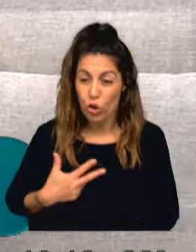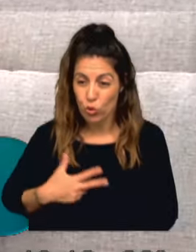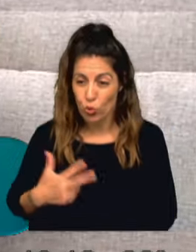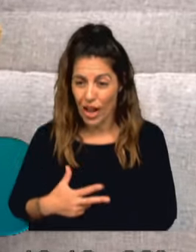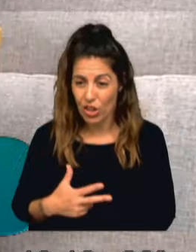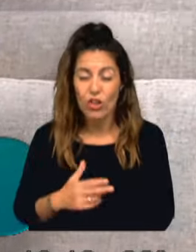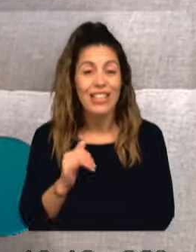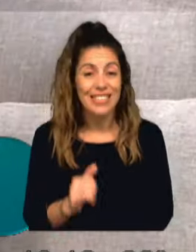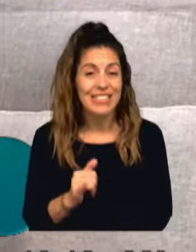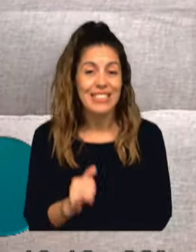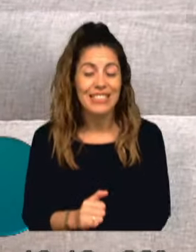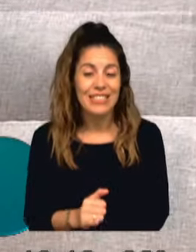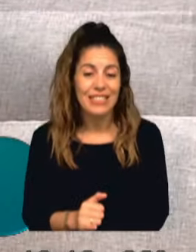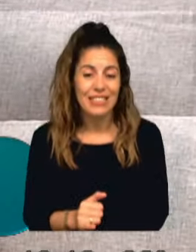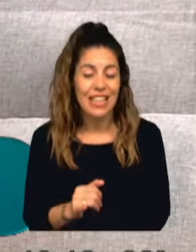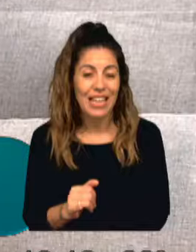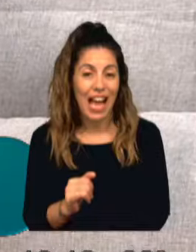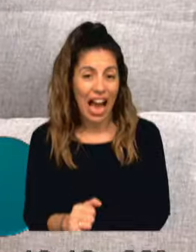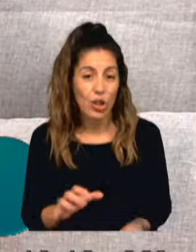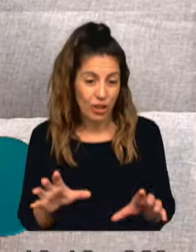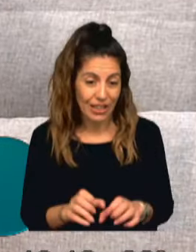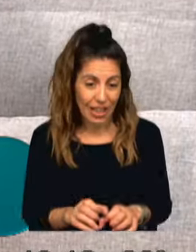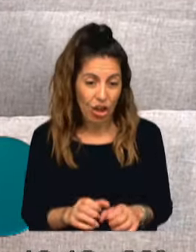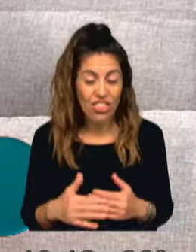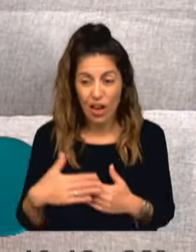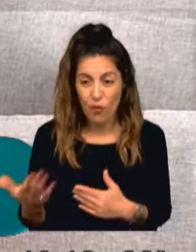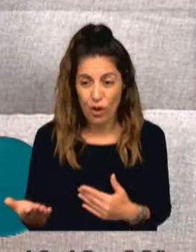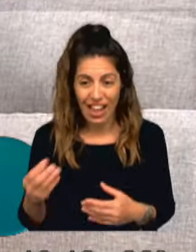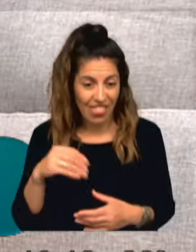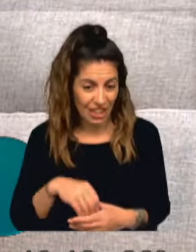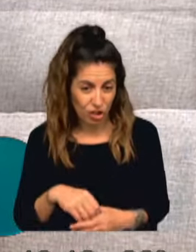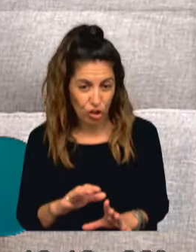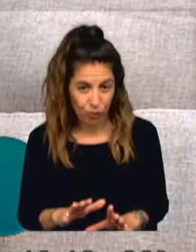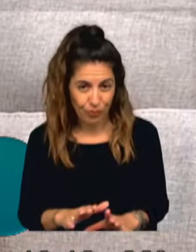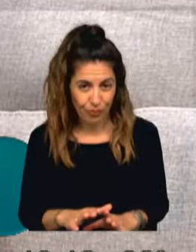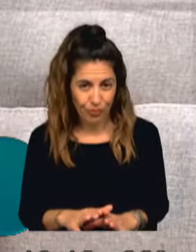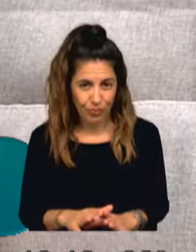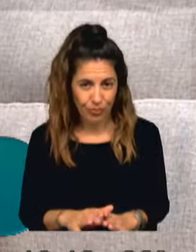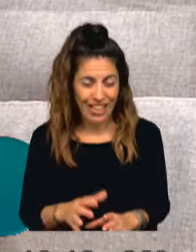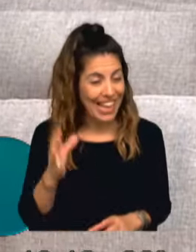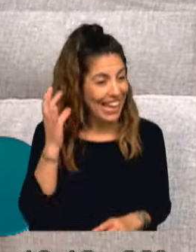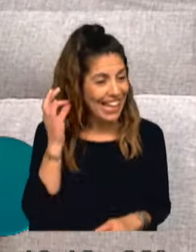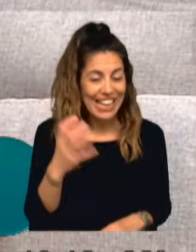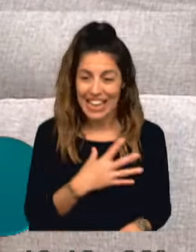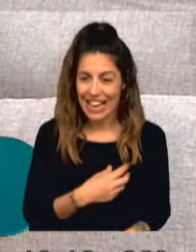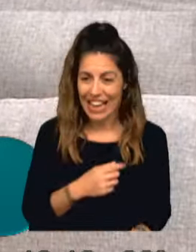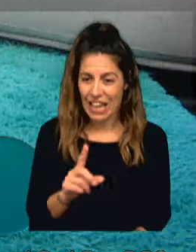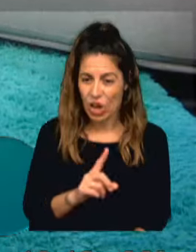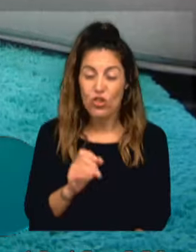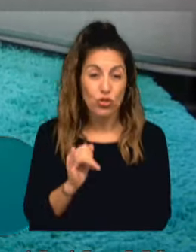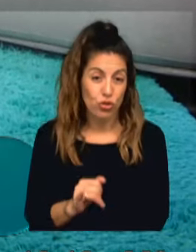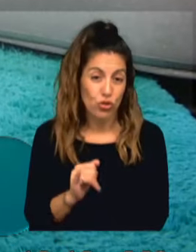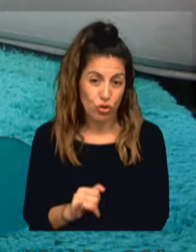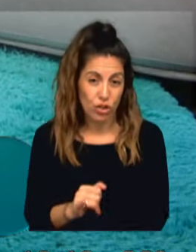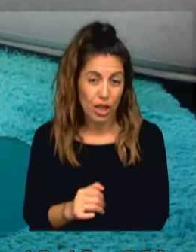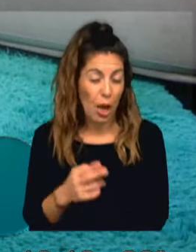deterioro a ver si de afuera hacia adentro si se quiere canas no tienen Sí claro a ver bueno el